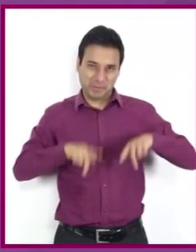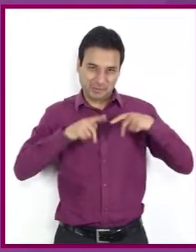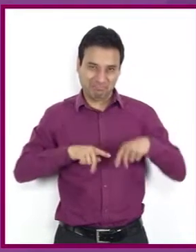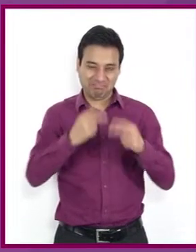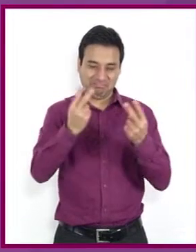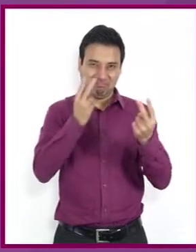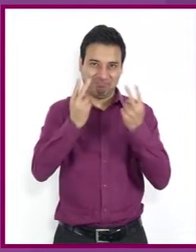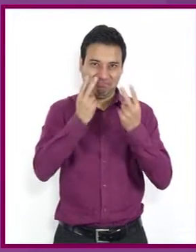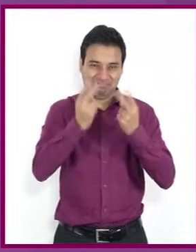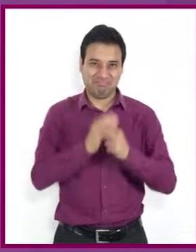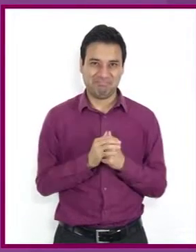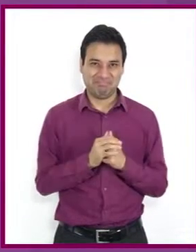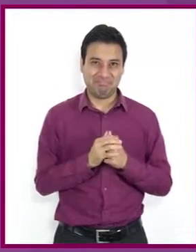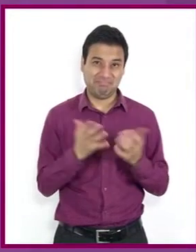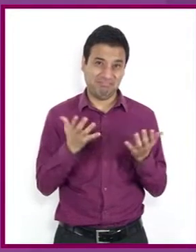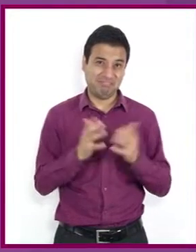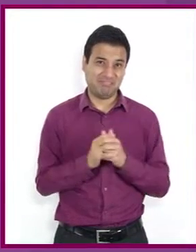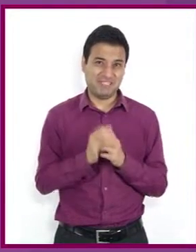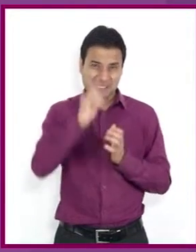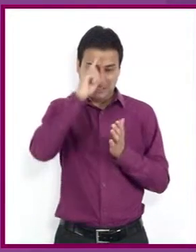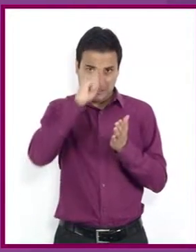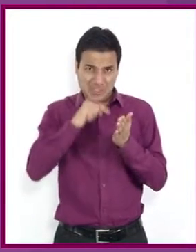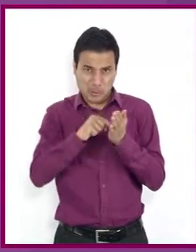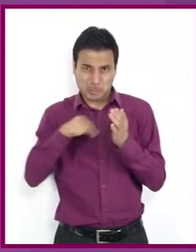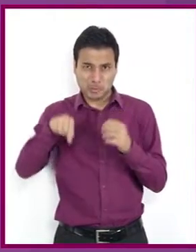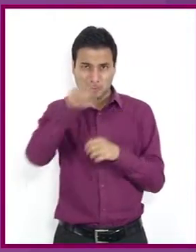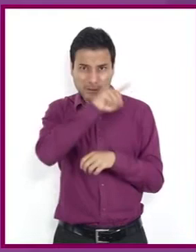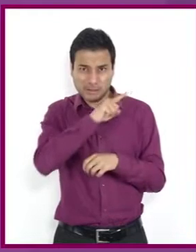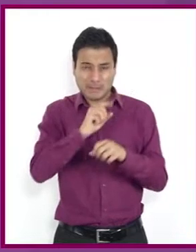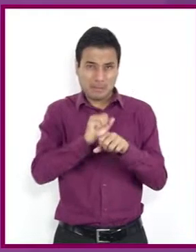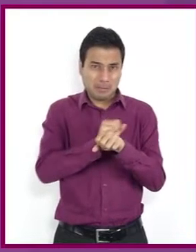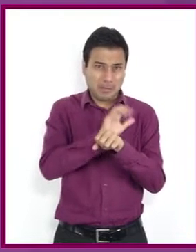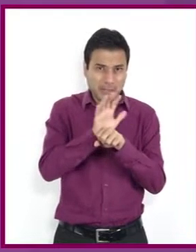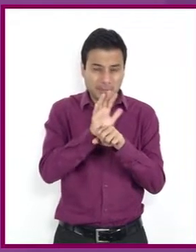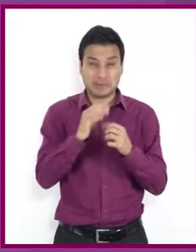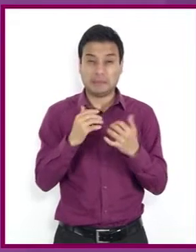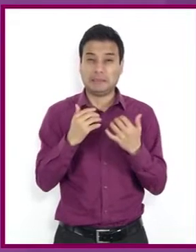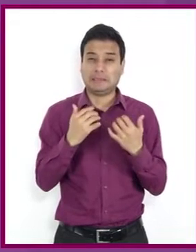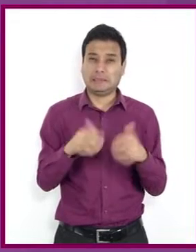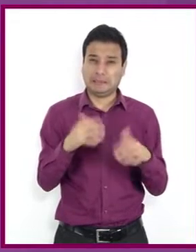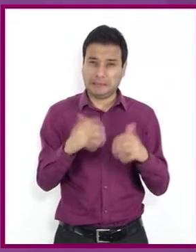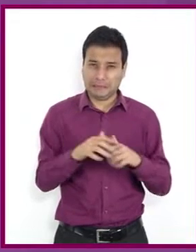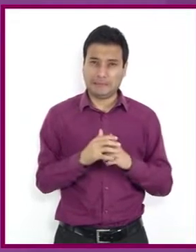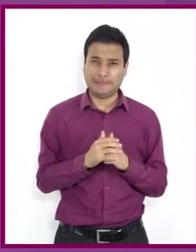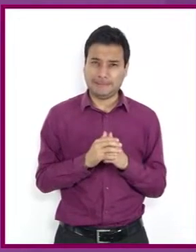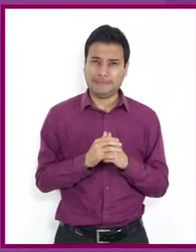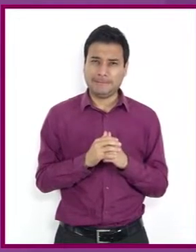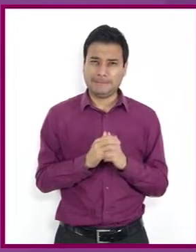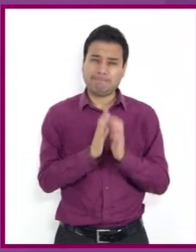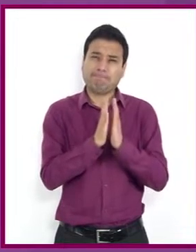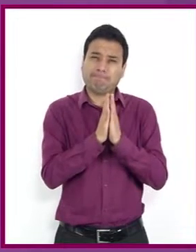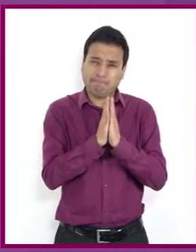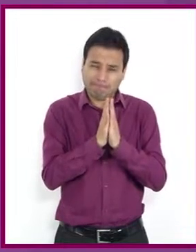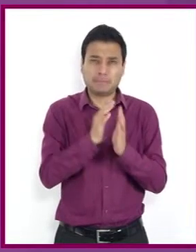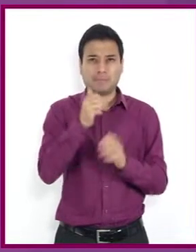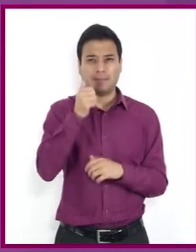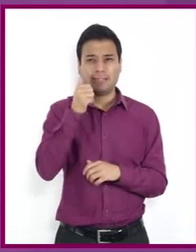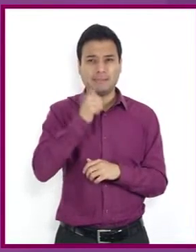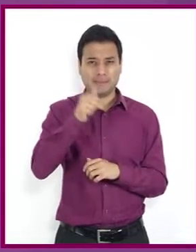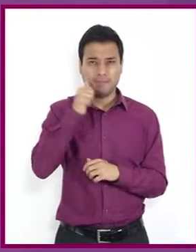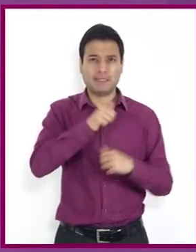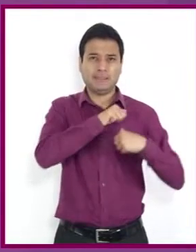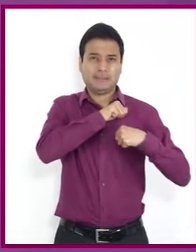distancia. Algo supe que están pasando por una pandemia, por lo que hago un llamado a tuta y a tutti a que hagan caso de la